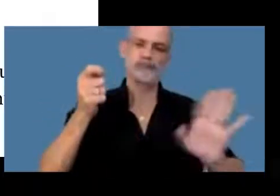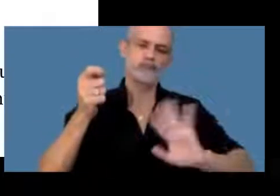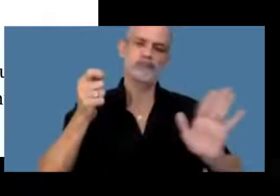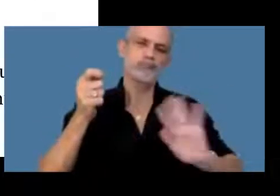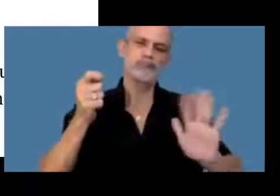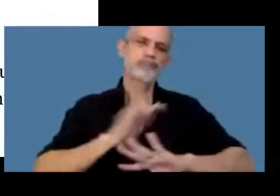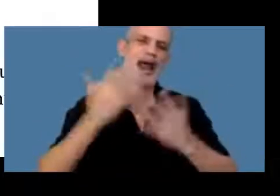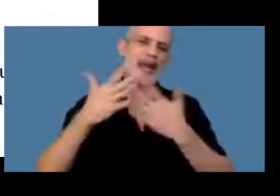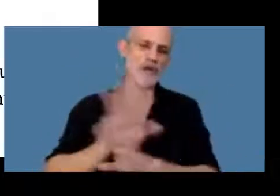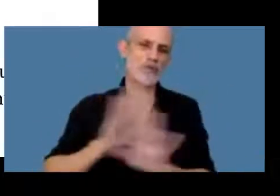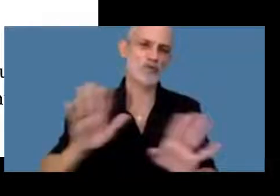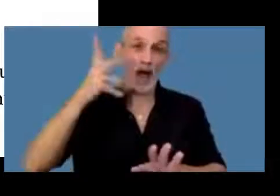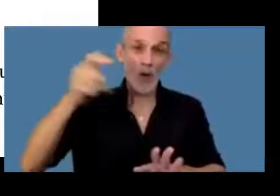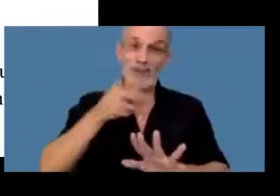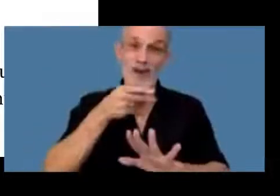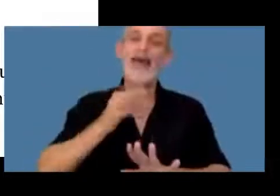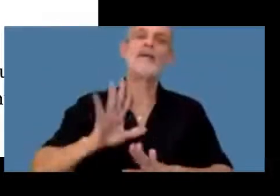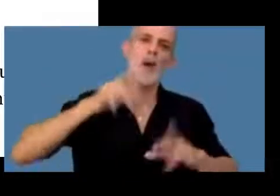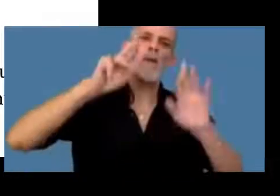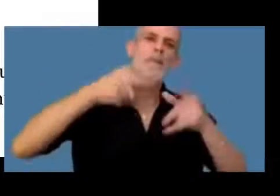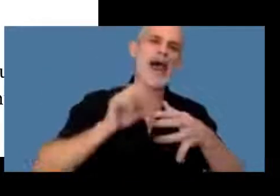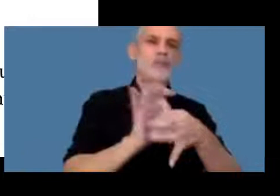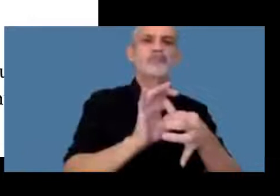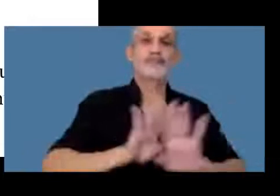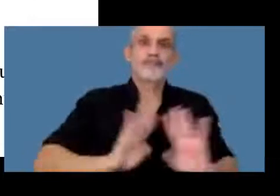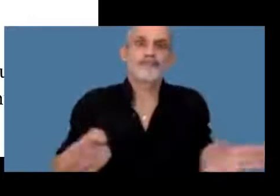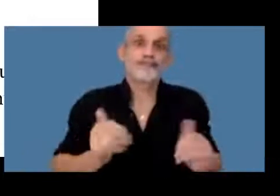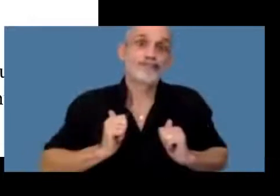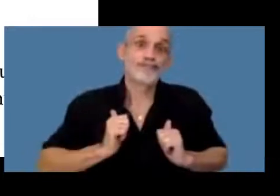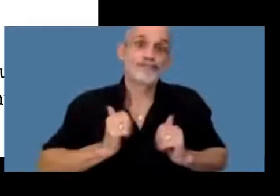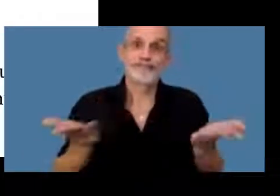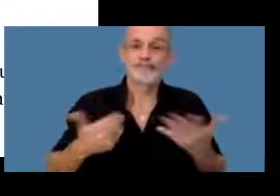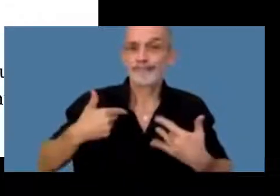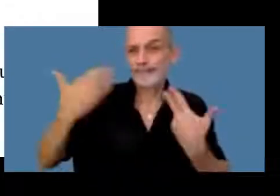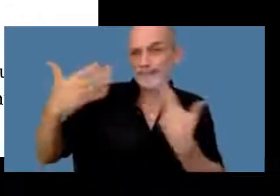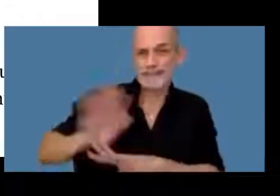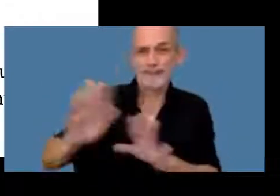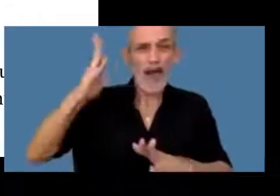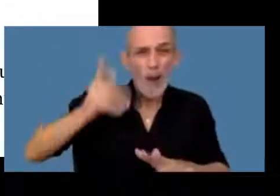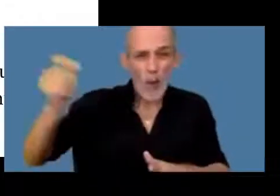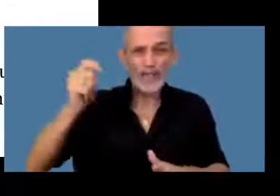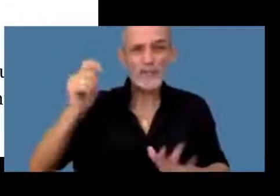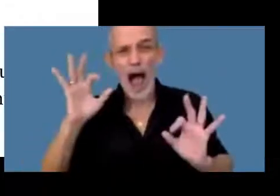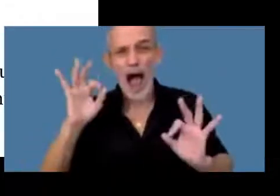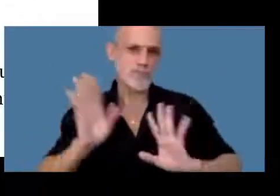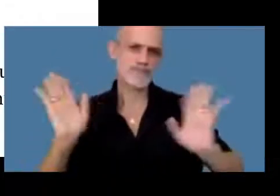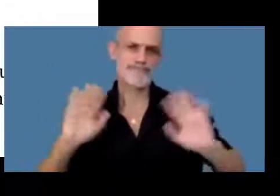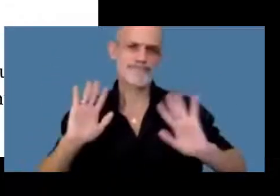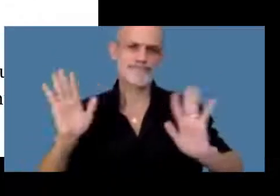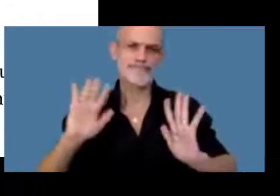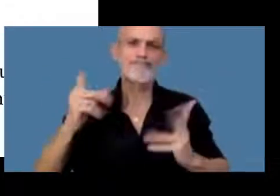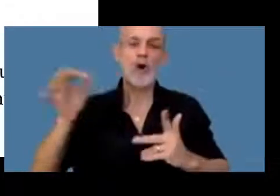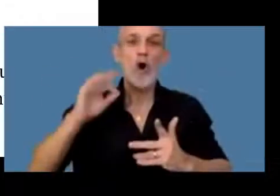recursos, allanándose a el, digamos, desistimiento de toda acción, incluso acciones de